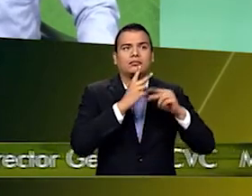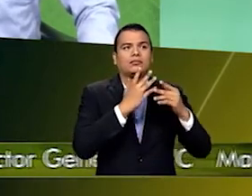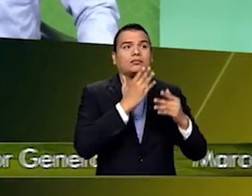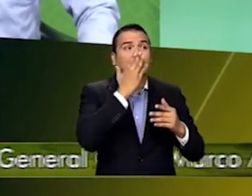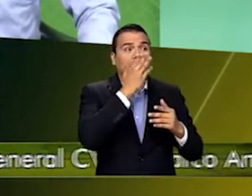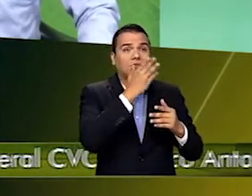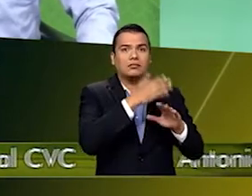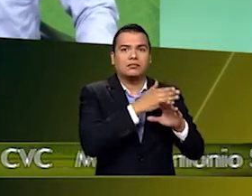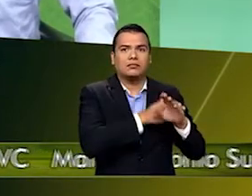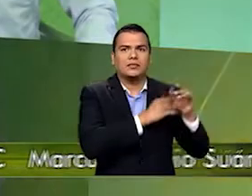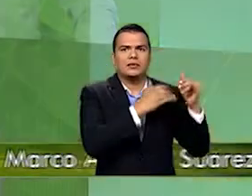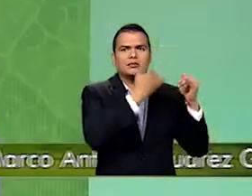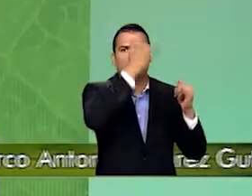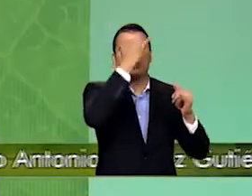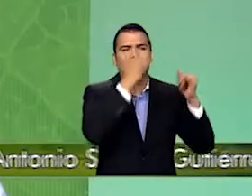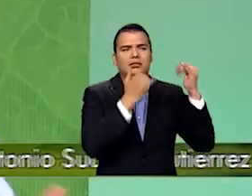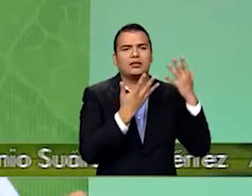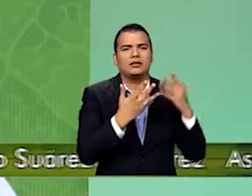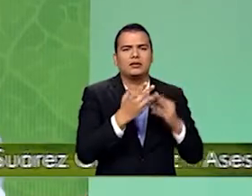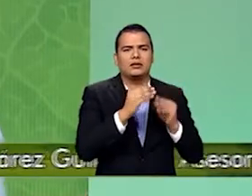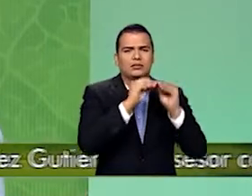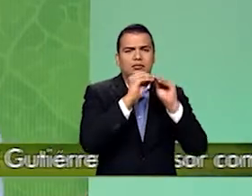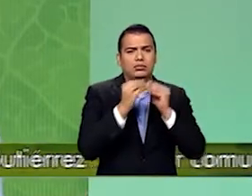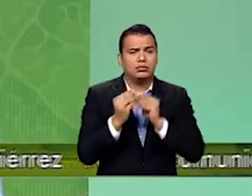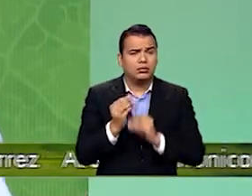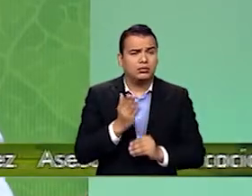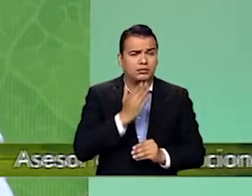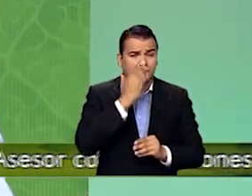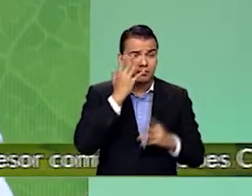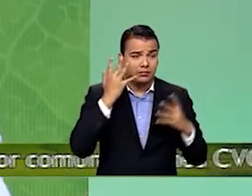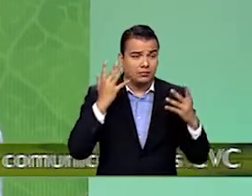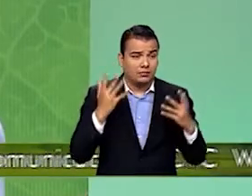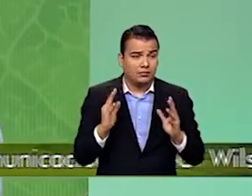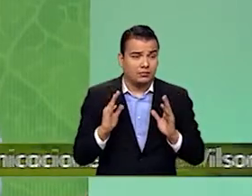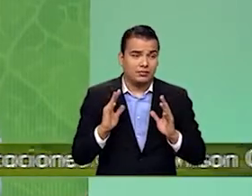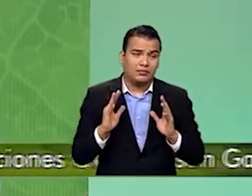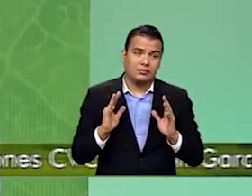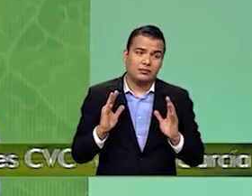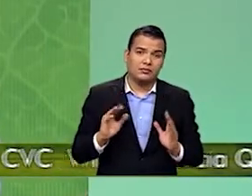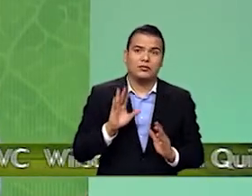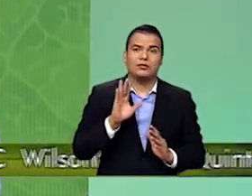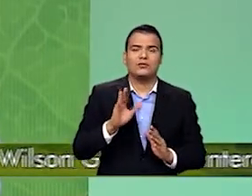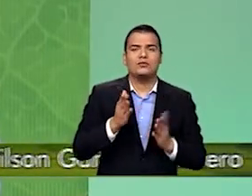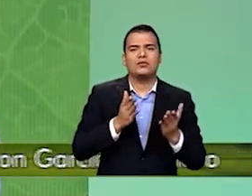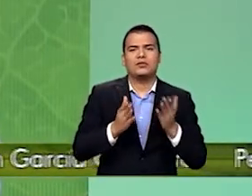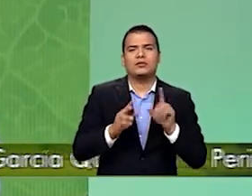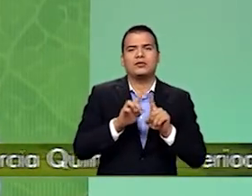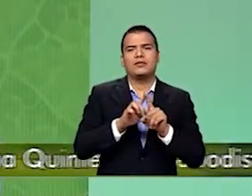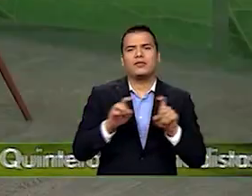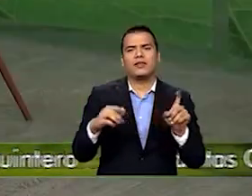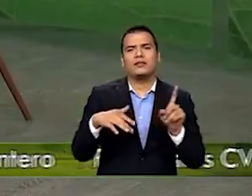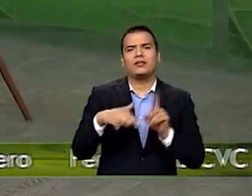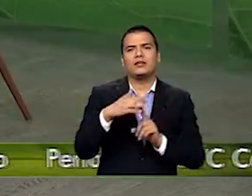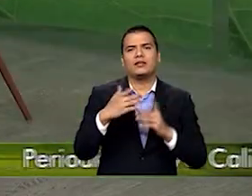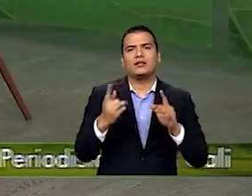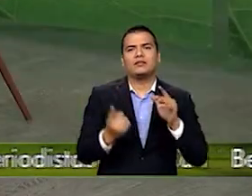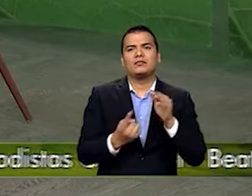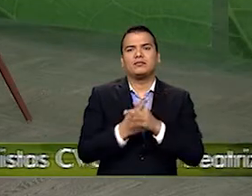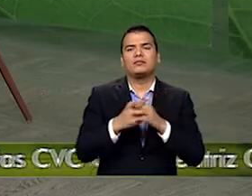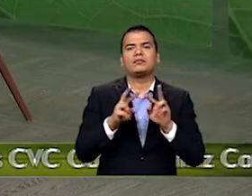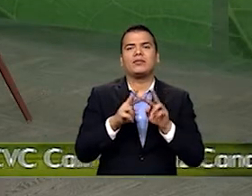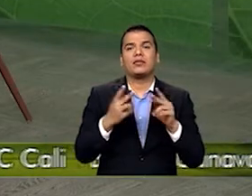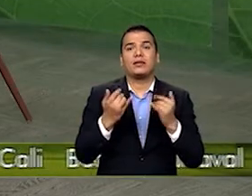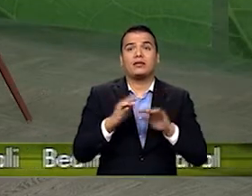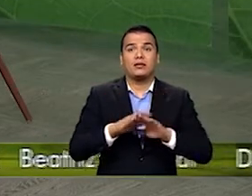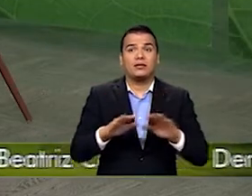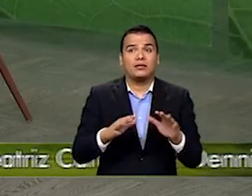Cuando vamos a mercar y compramos frutas, mariscos, esos también son servicios ambientales que nos da la biodiversidad. Entonces